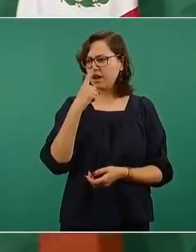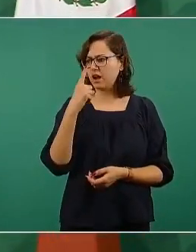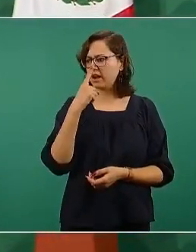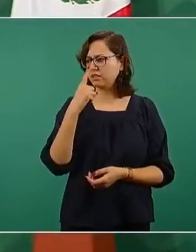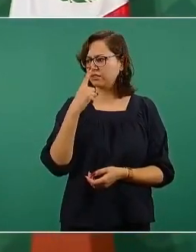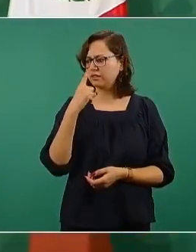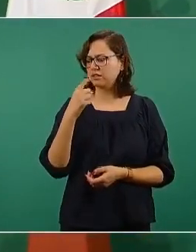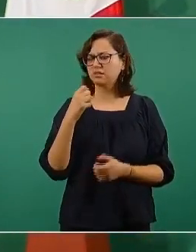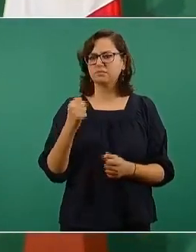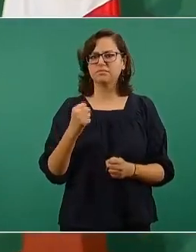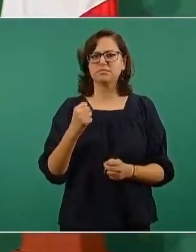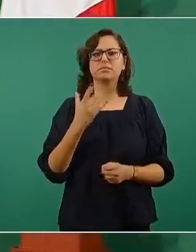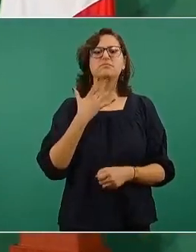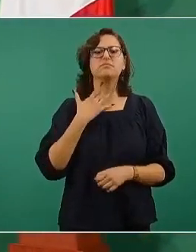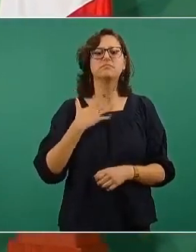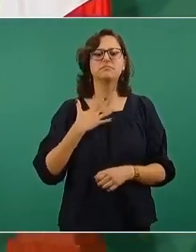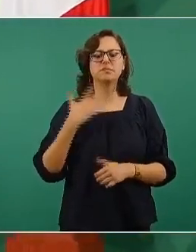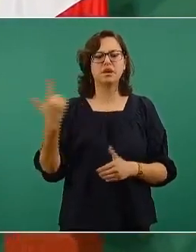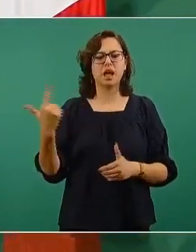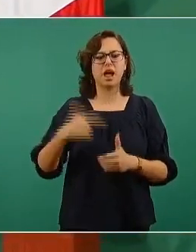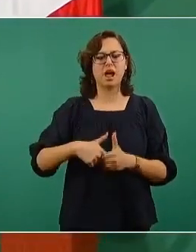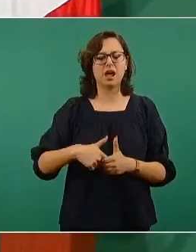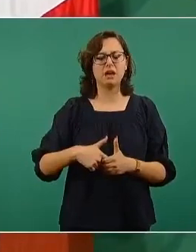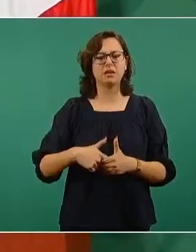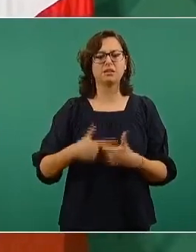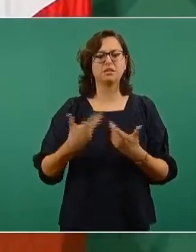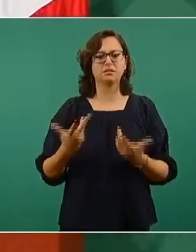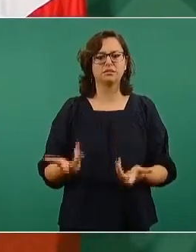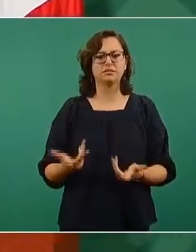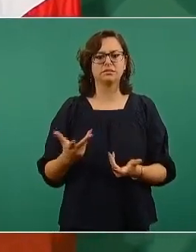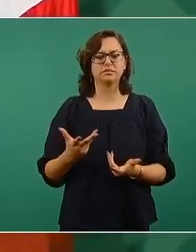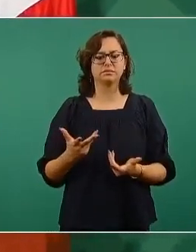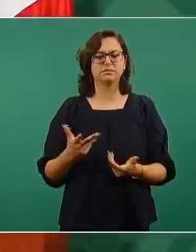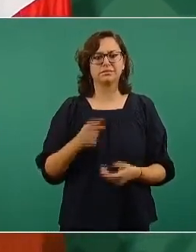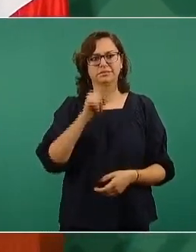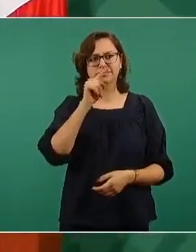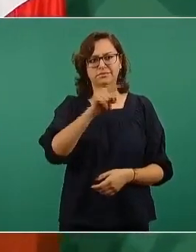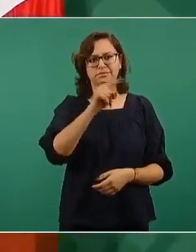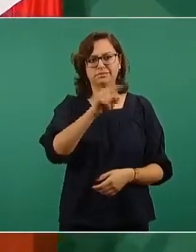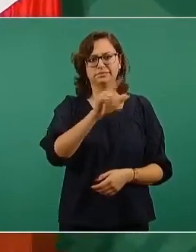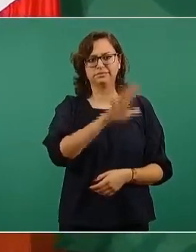combustible en el emisor Oriente